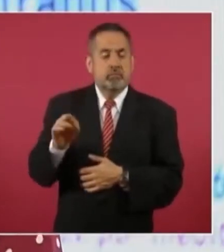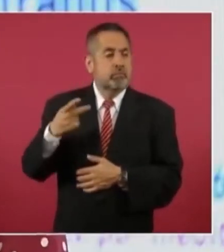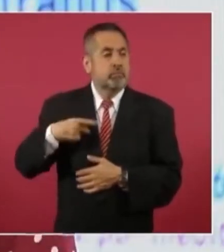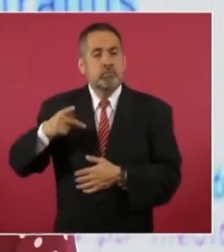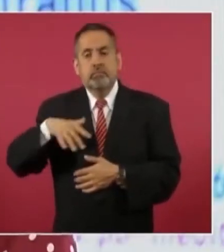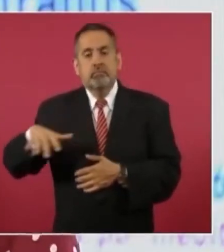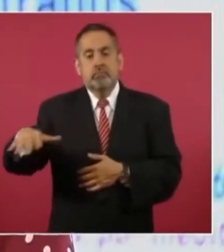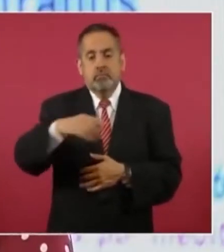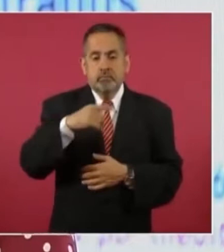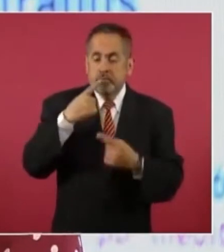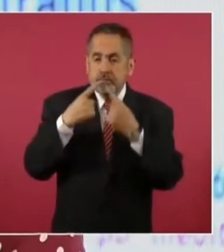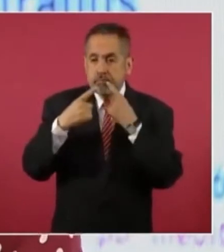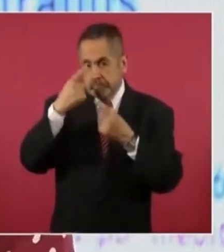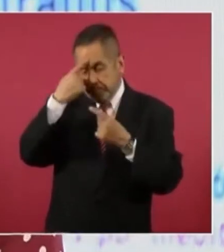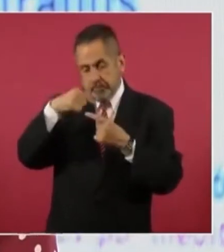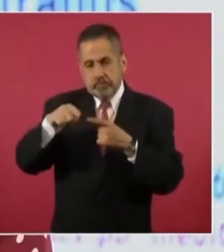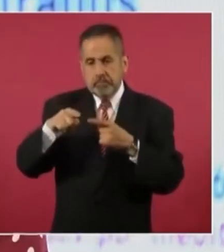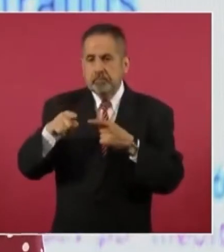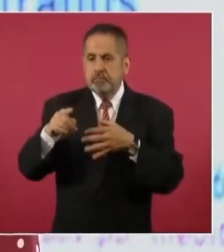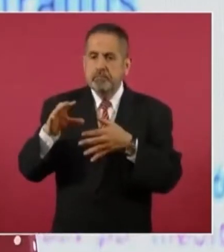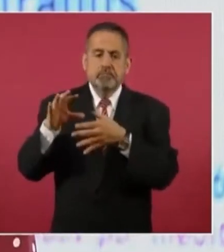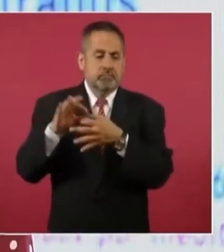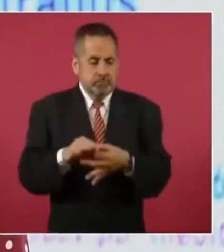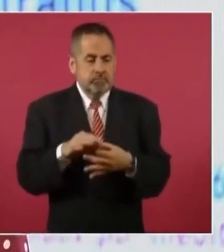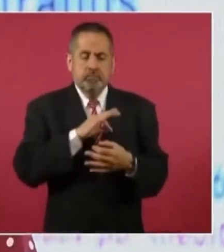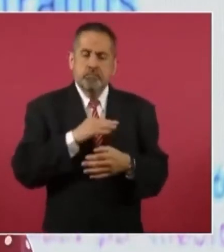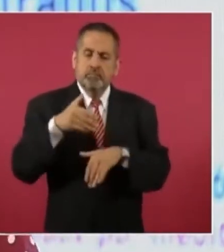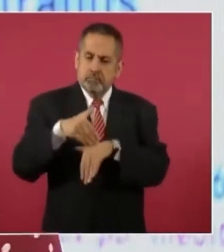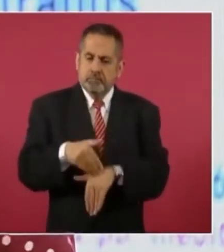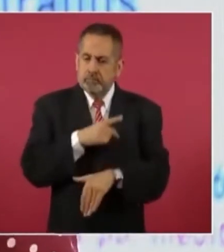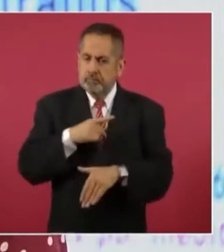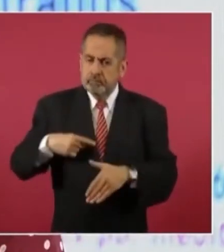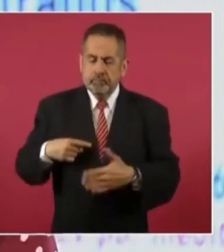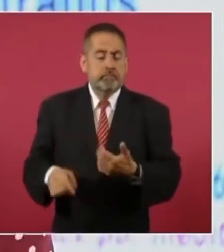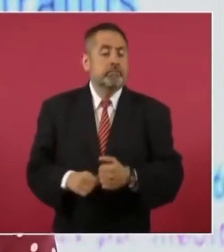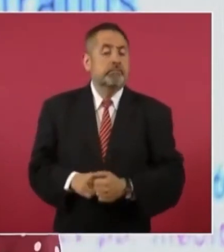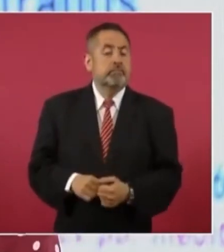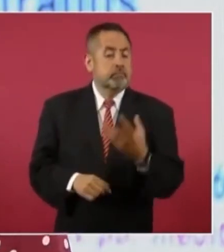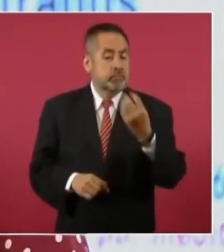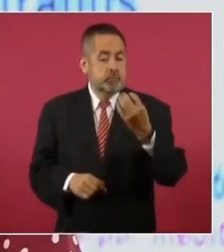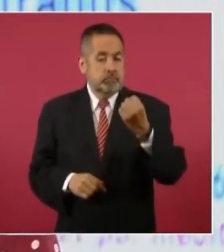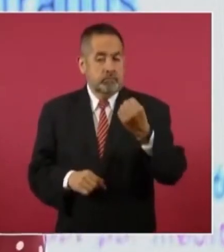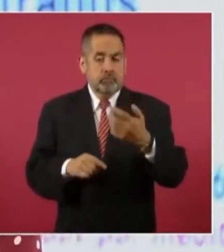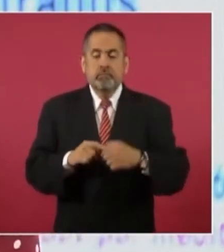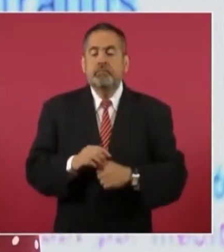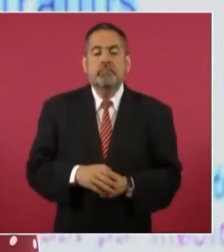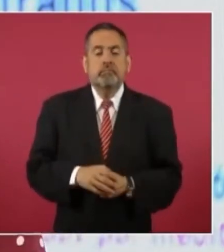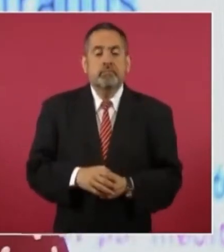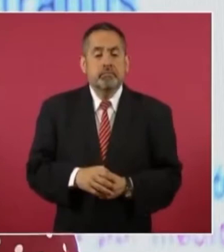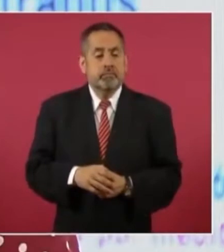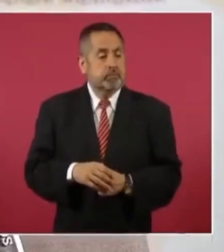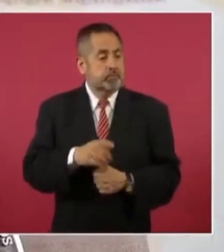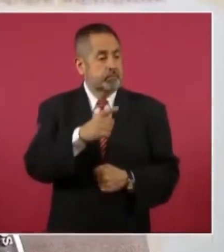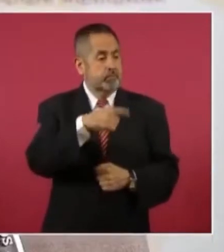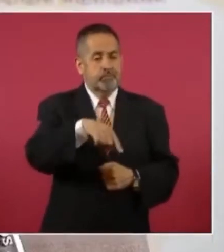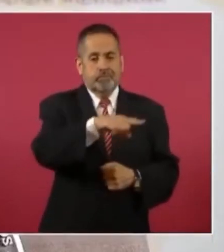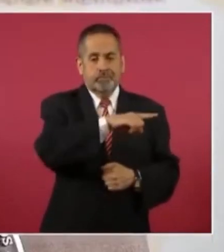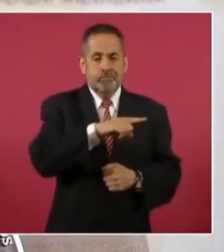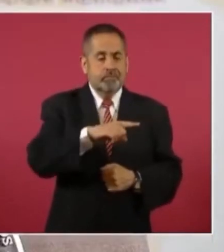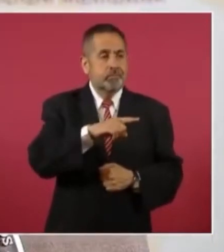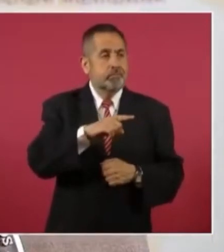33% para que sea vinculante. 9. Eliminar los órganos